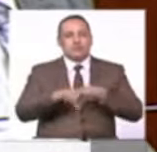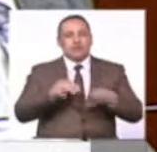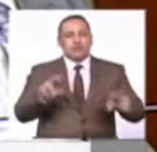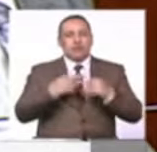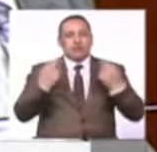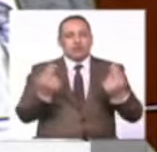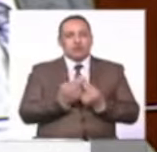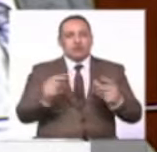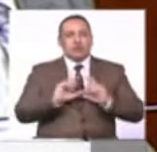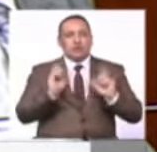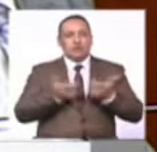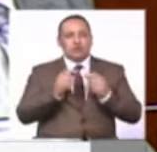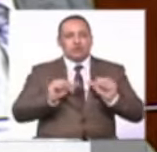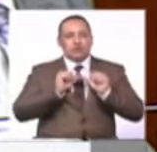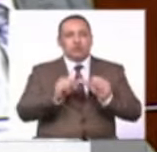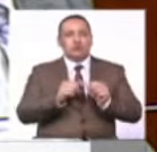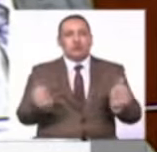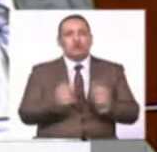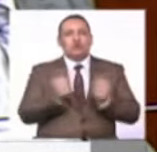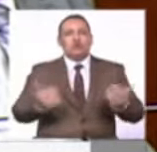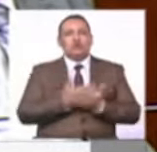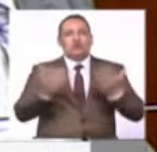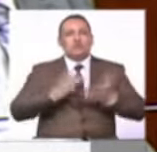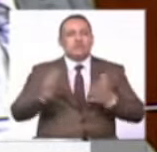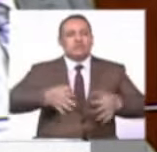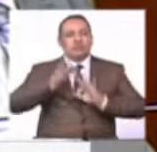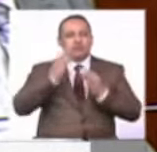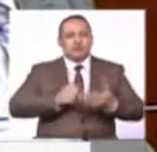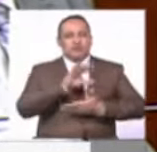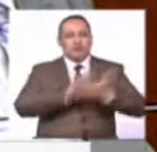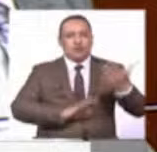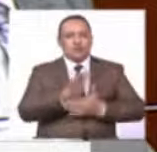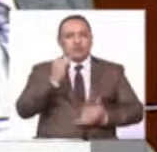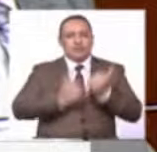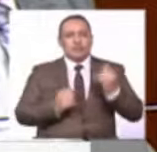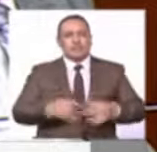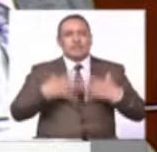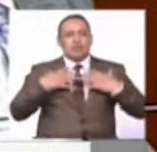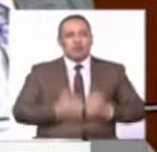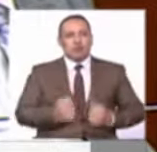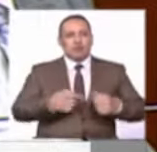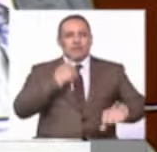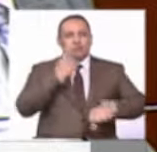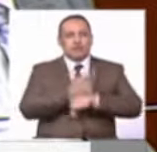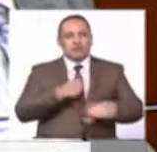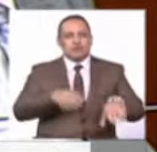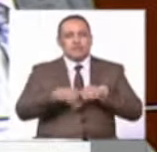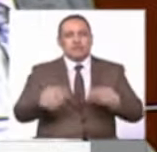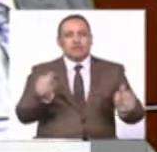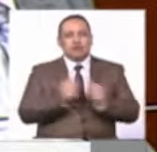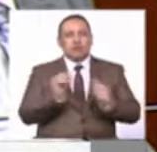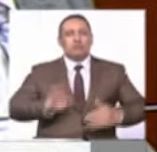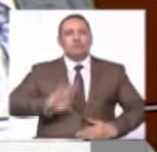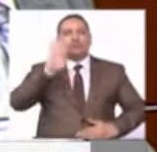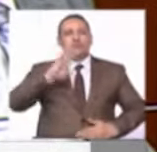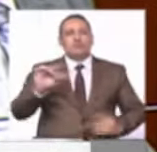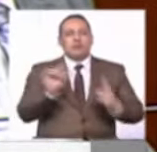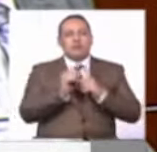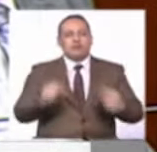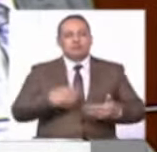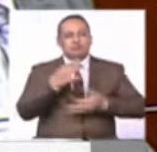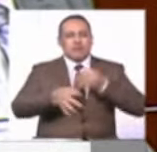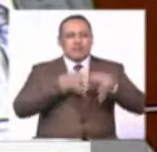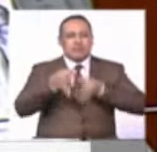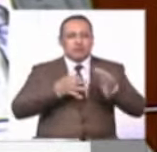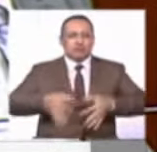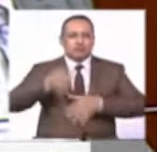sesión de la comisión permanente donde se expuso el informe final y los abogados de los denunciados hicieron uso de la palabra para exponer sus argumentos de